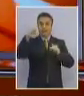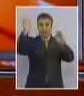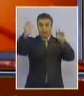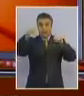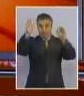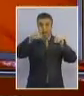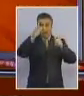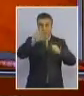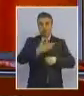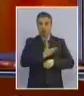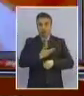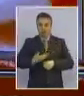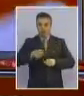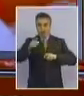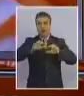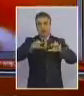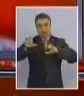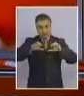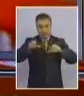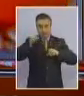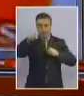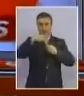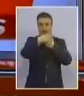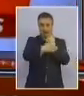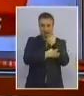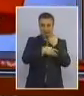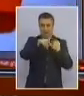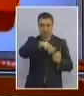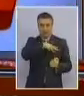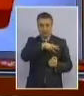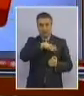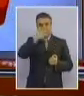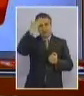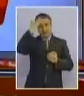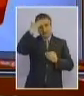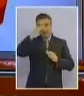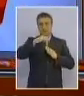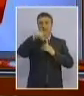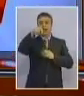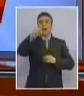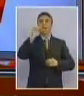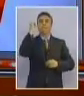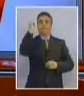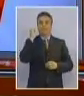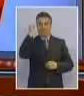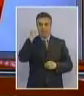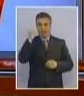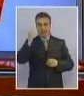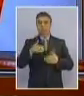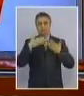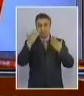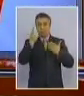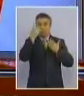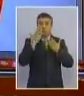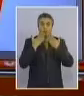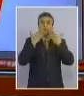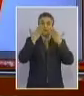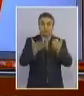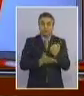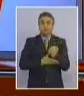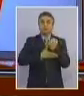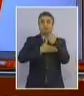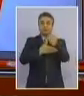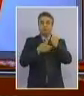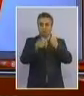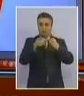que ha hecho el gobierno en una actividad que aquí en la región metropolitana encabezó el presidente piñera quien además destacó un beneficio que ayuda a los